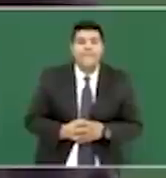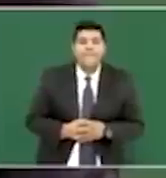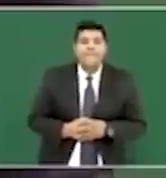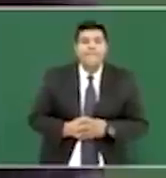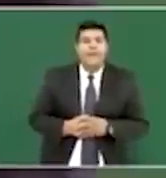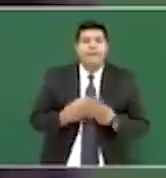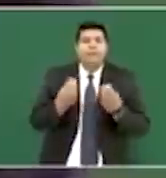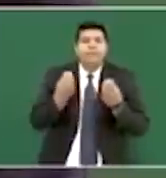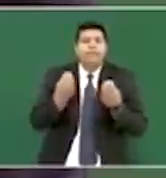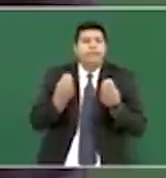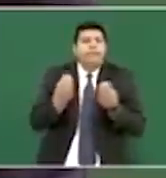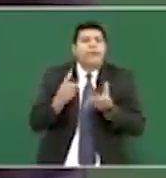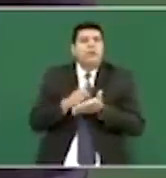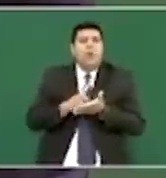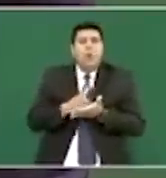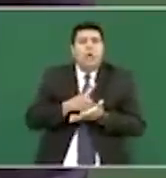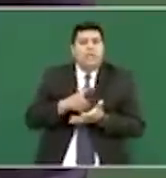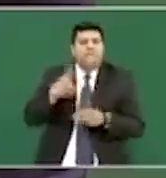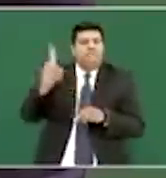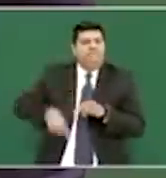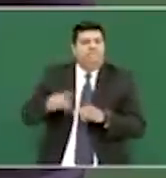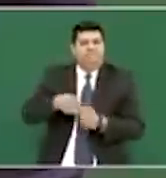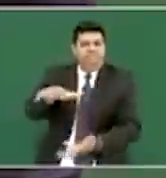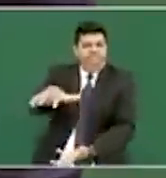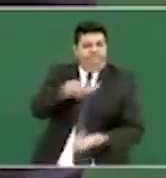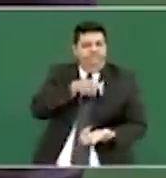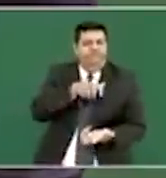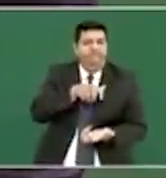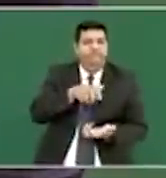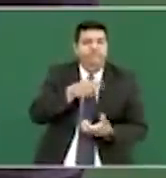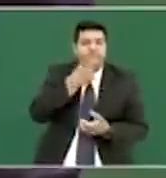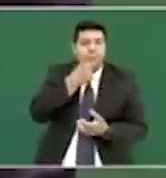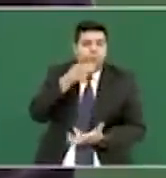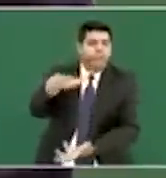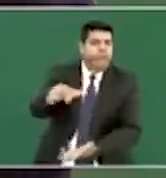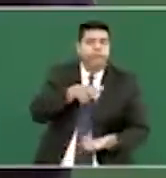mucha cantidad de droga,